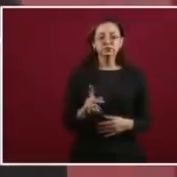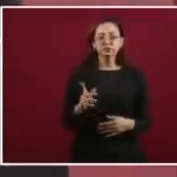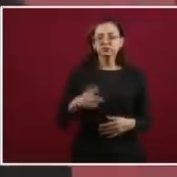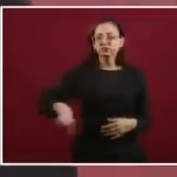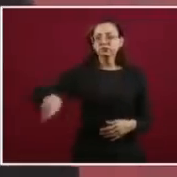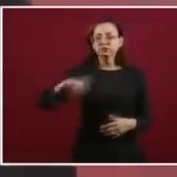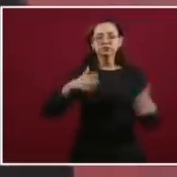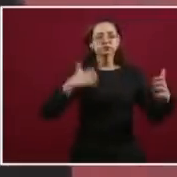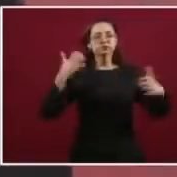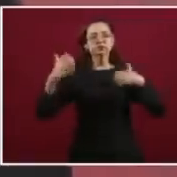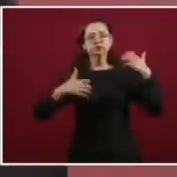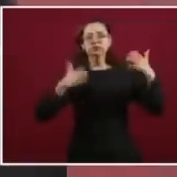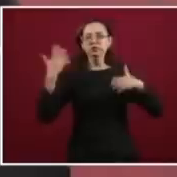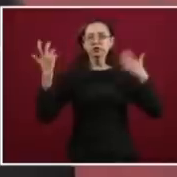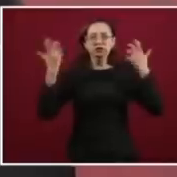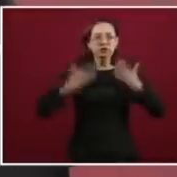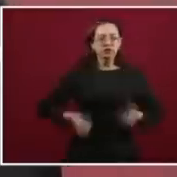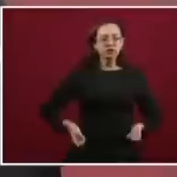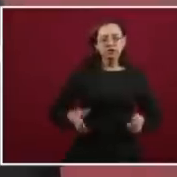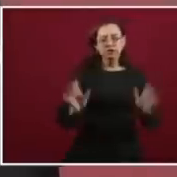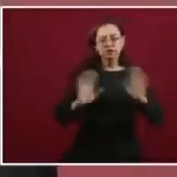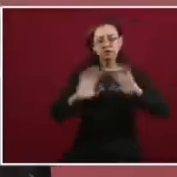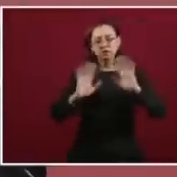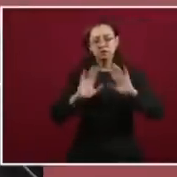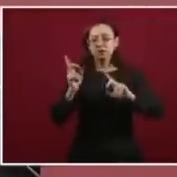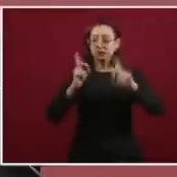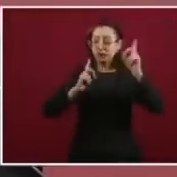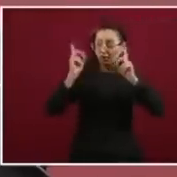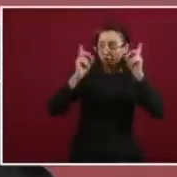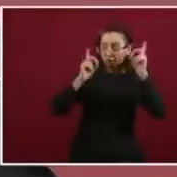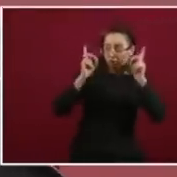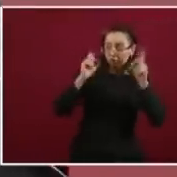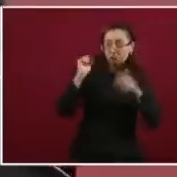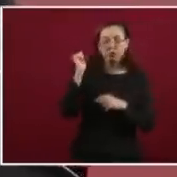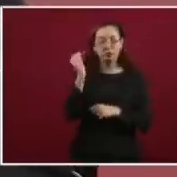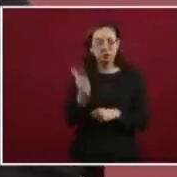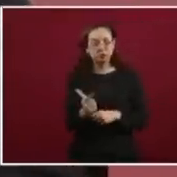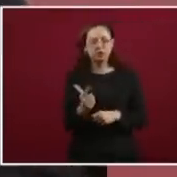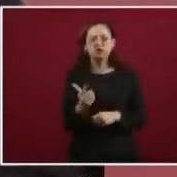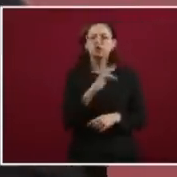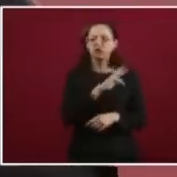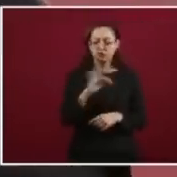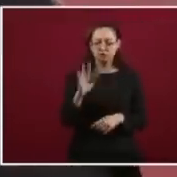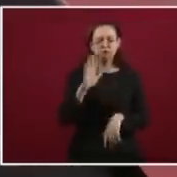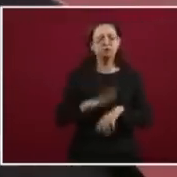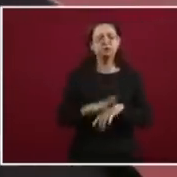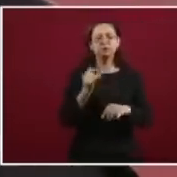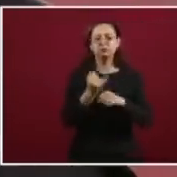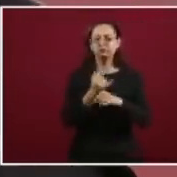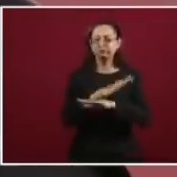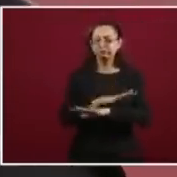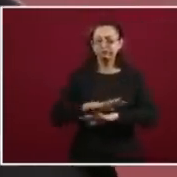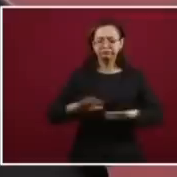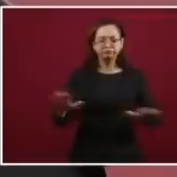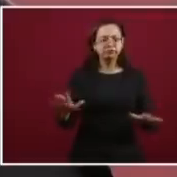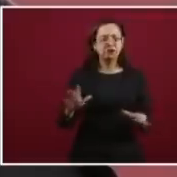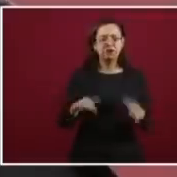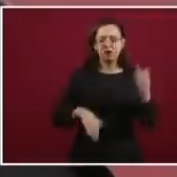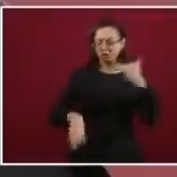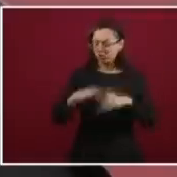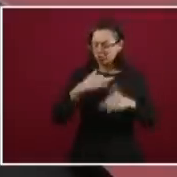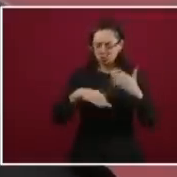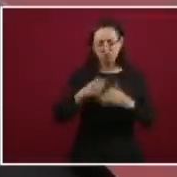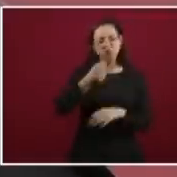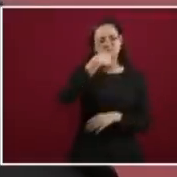si hay dudas este se da toda la información ya nadie le va a faltar la